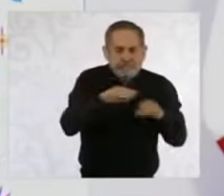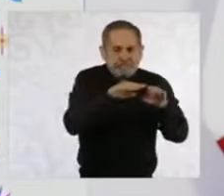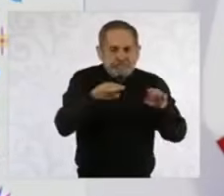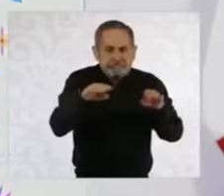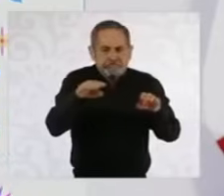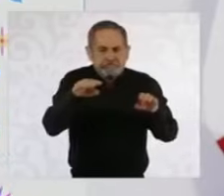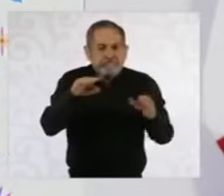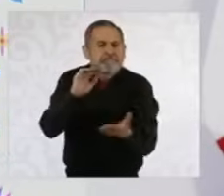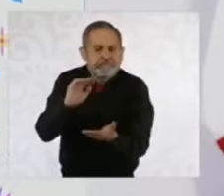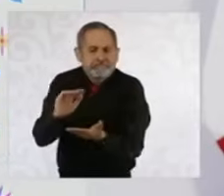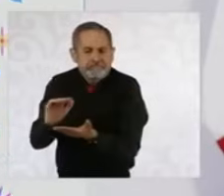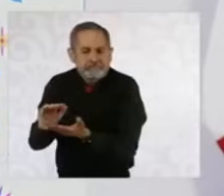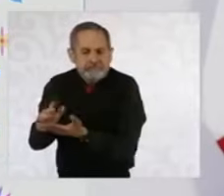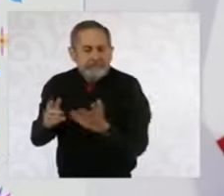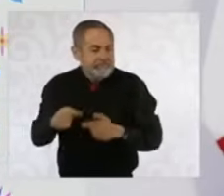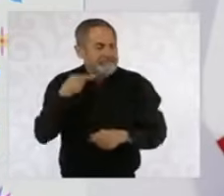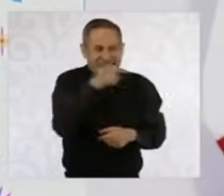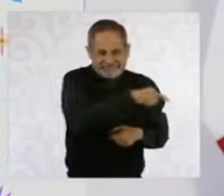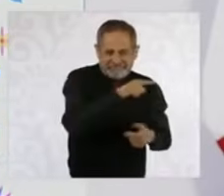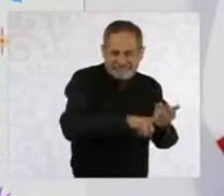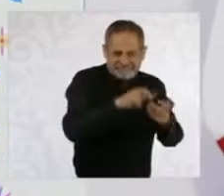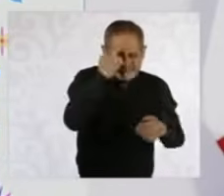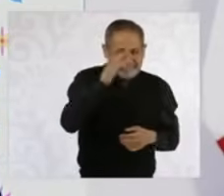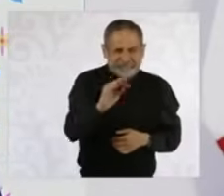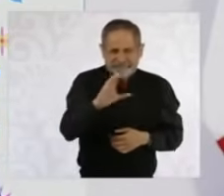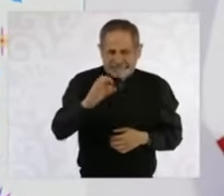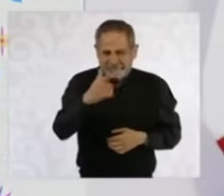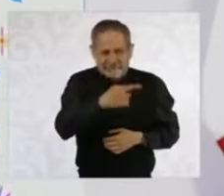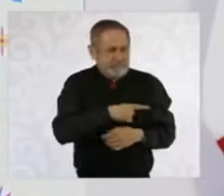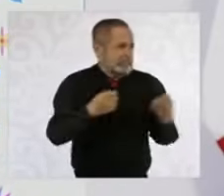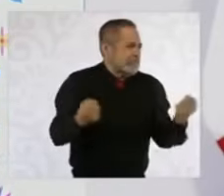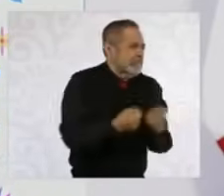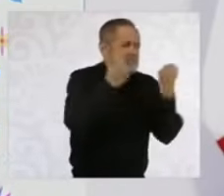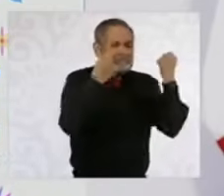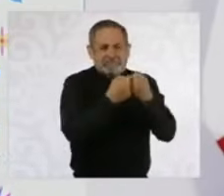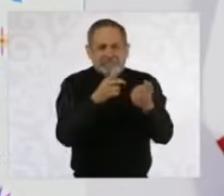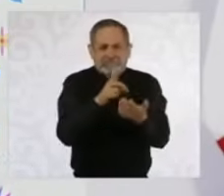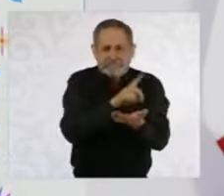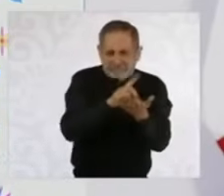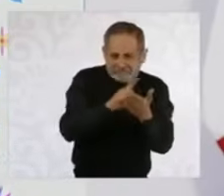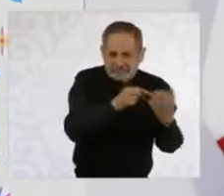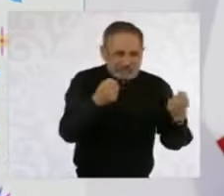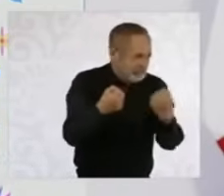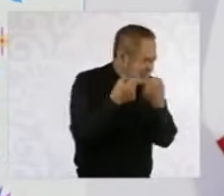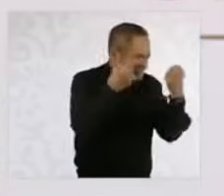crecimiento de los homicidios. Después vino una